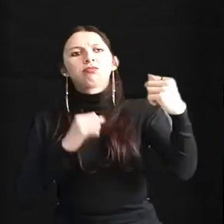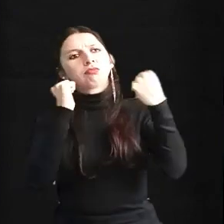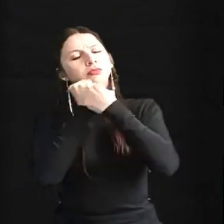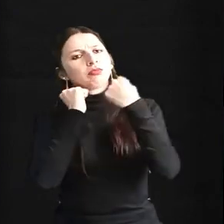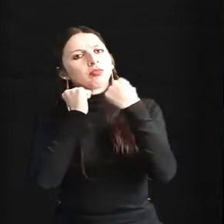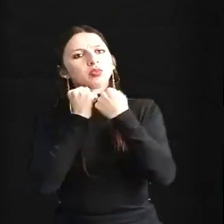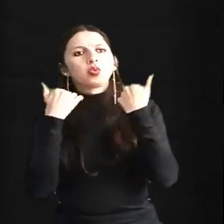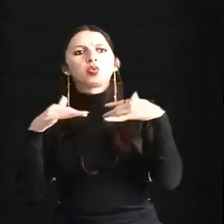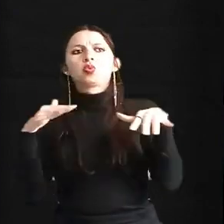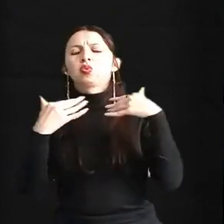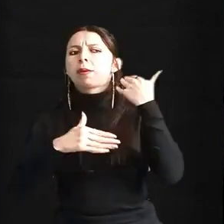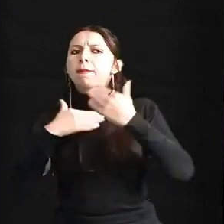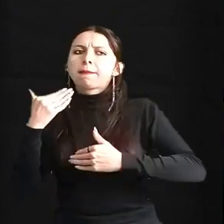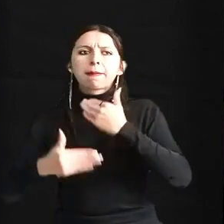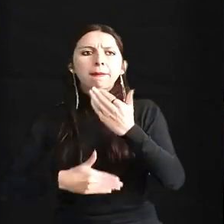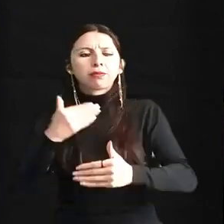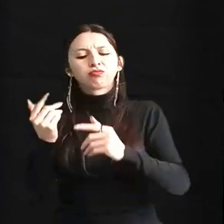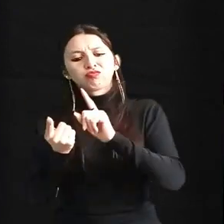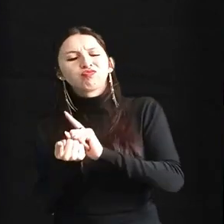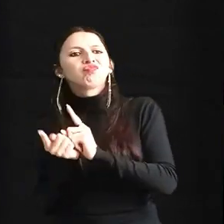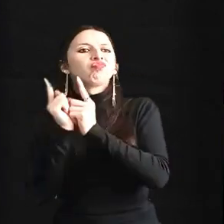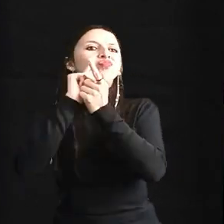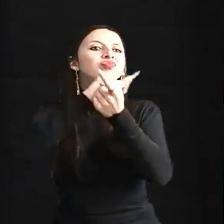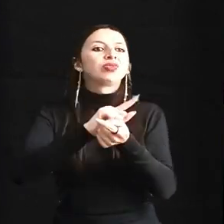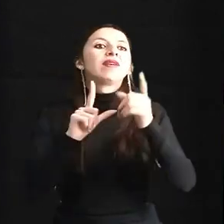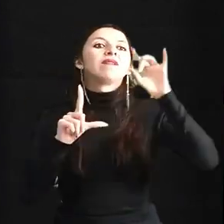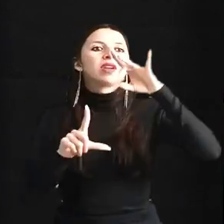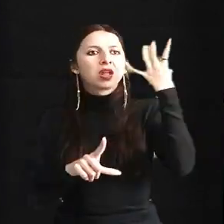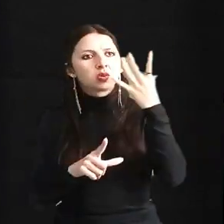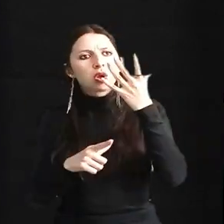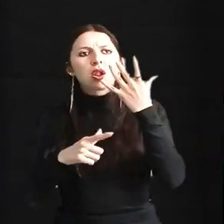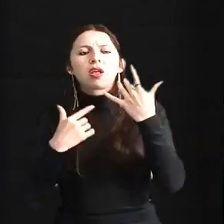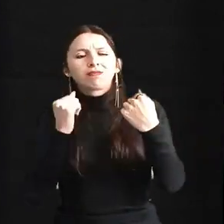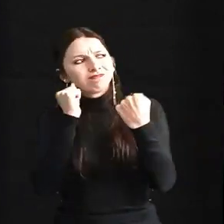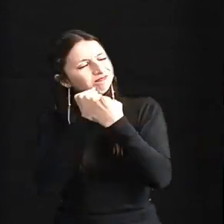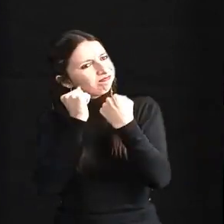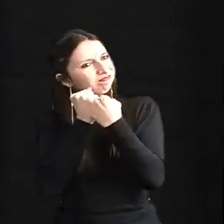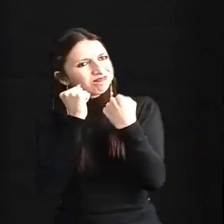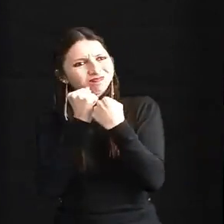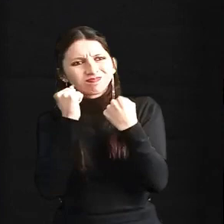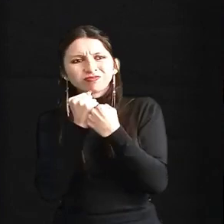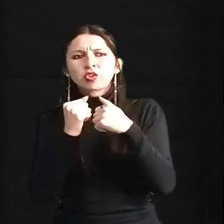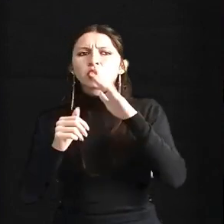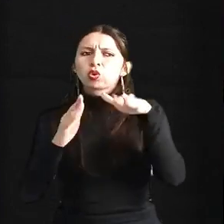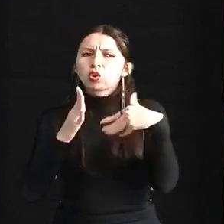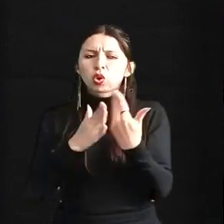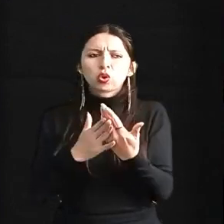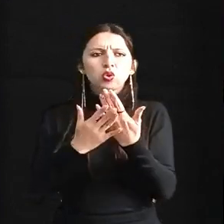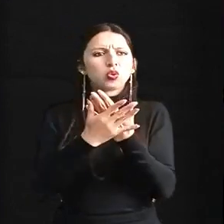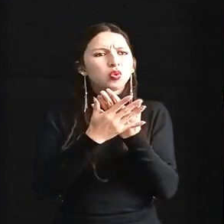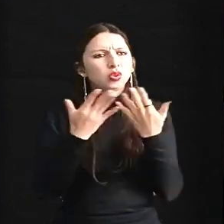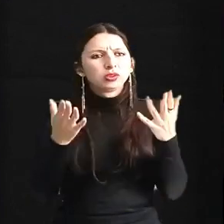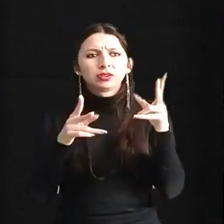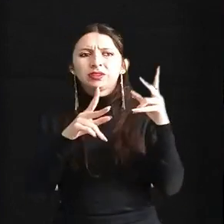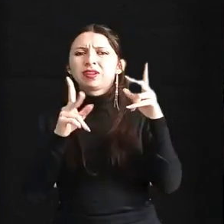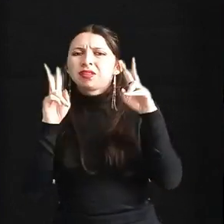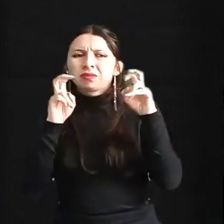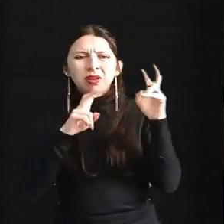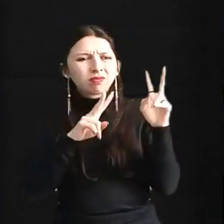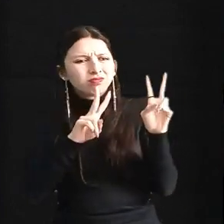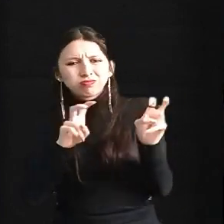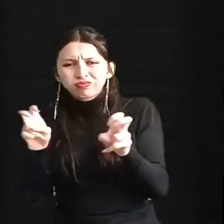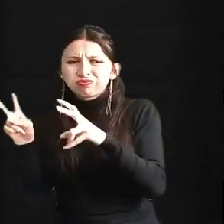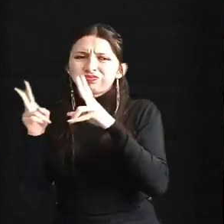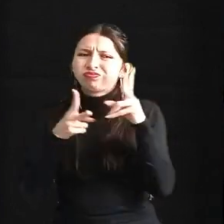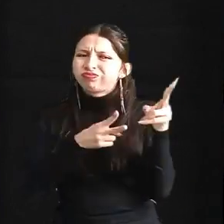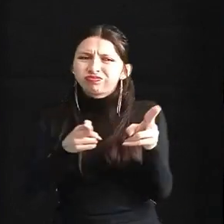él empieza a apoyarnos en ese proceso de transición y a implementar toda el proceso editorial en ojs